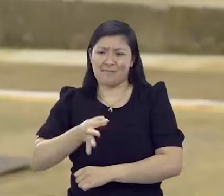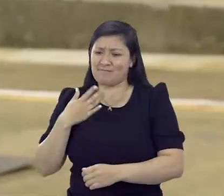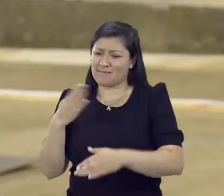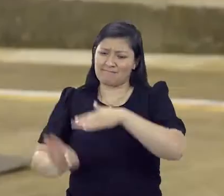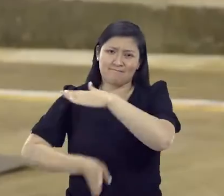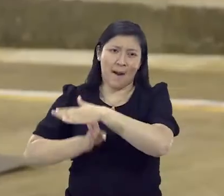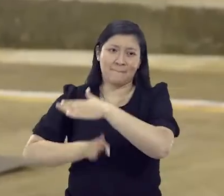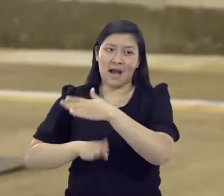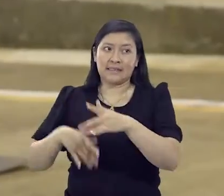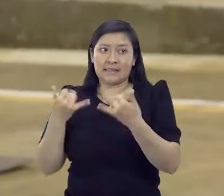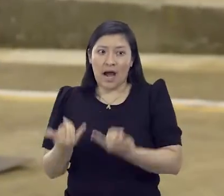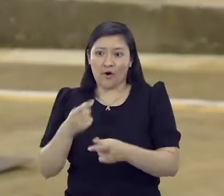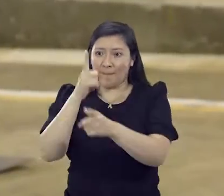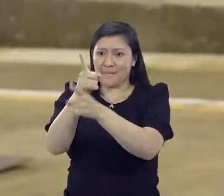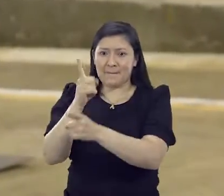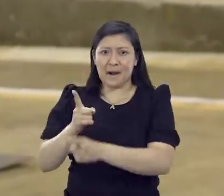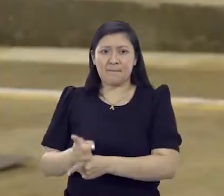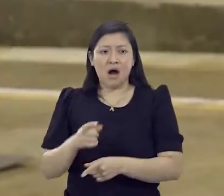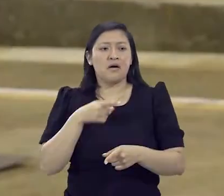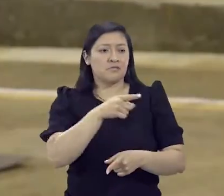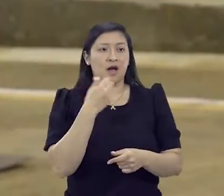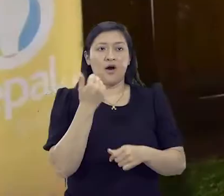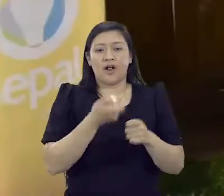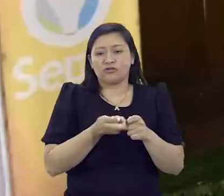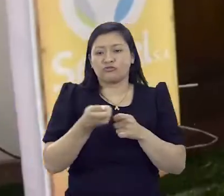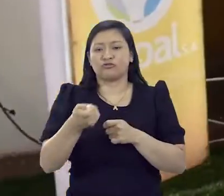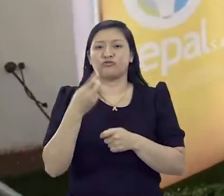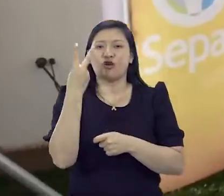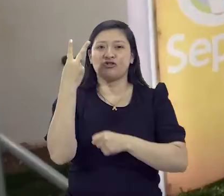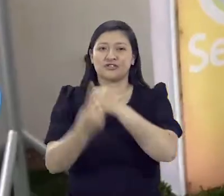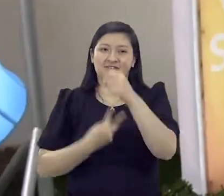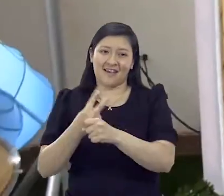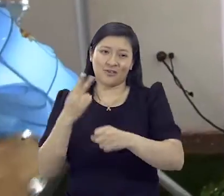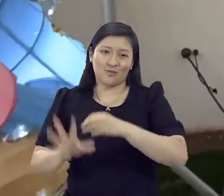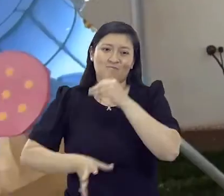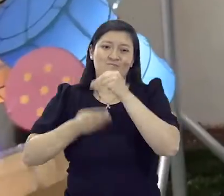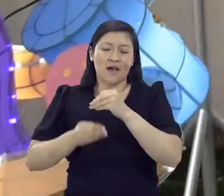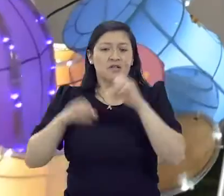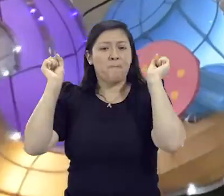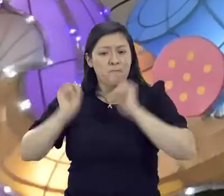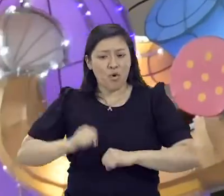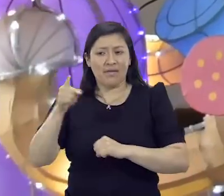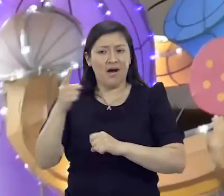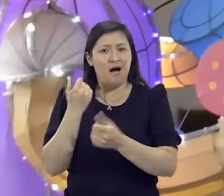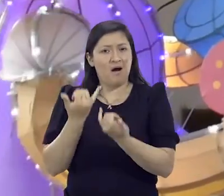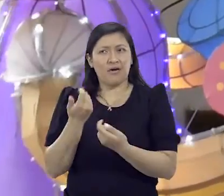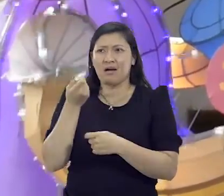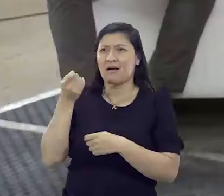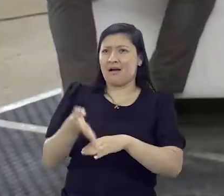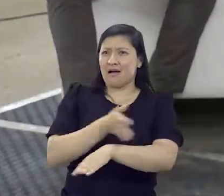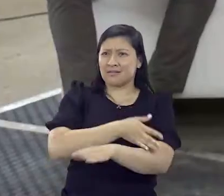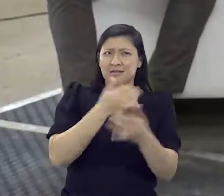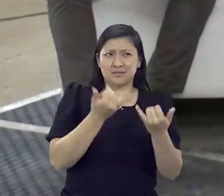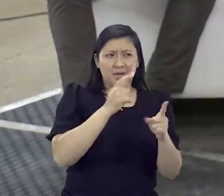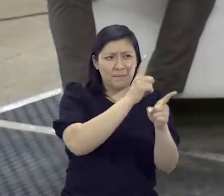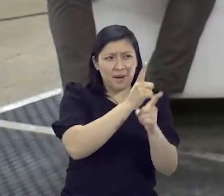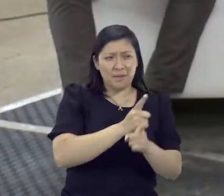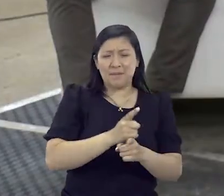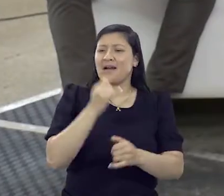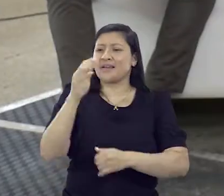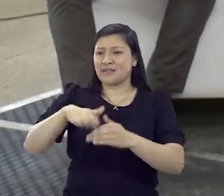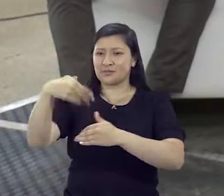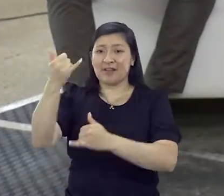pero sí ha cumplido en una parte levanta a la otra parte creo que al combinar su